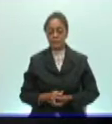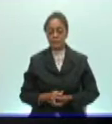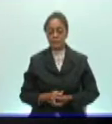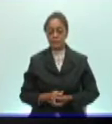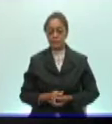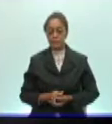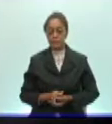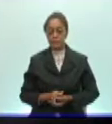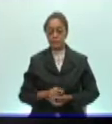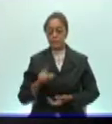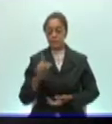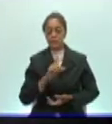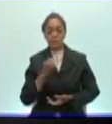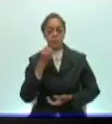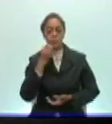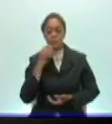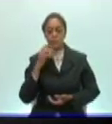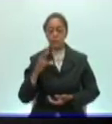No importa,